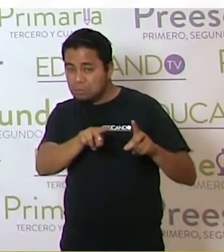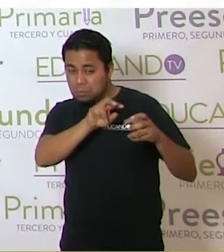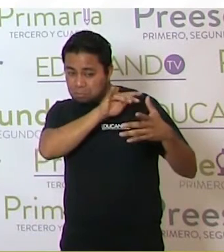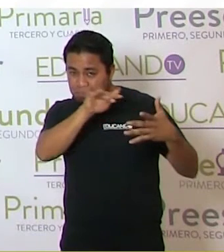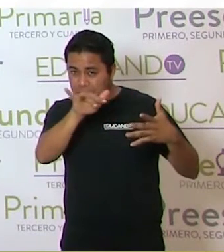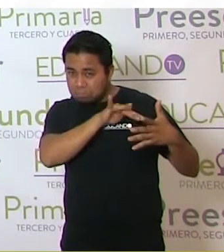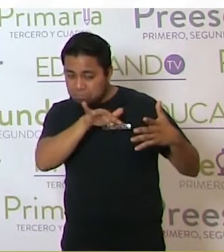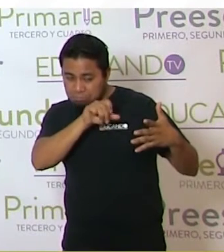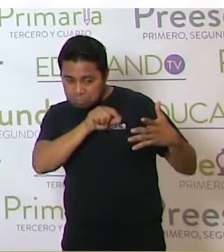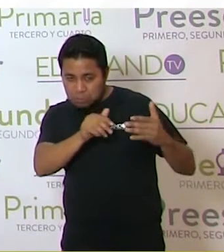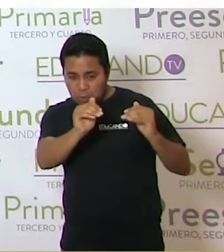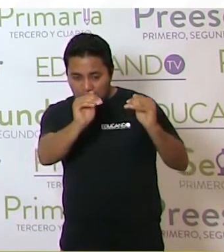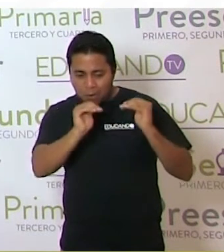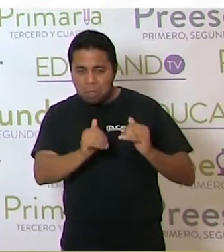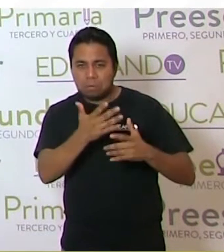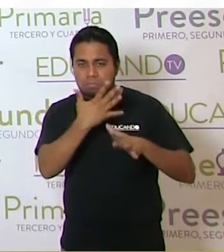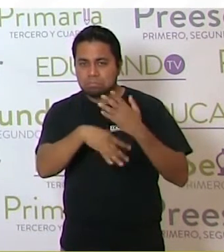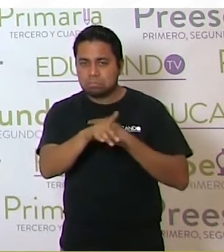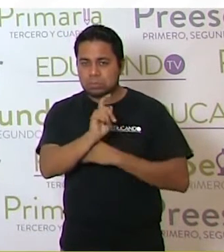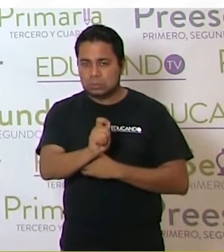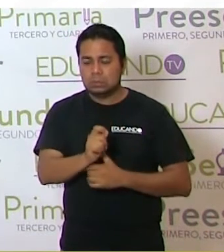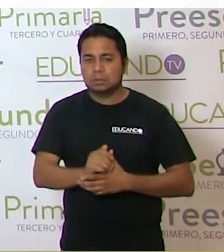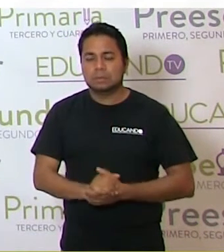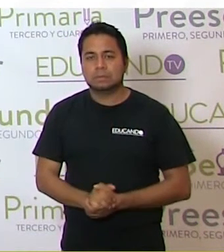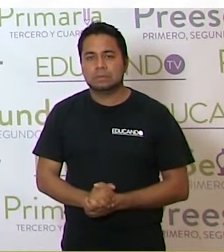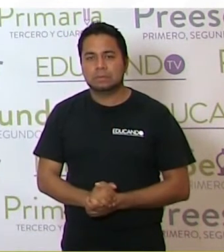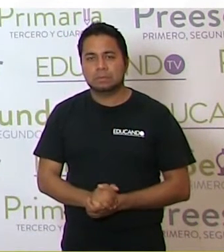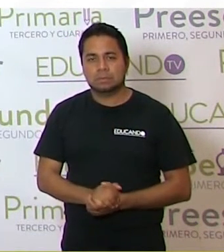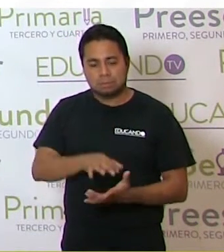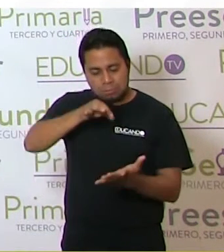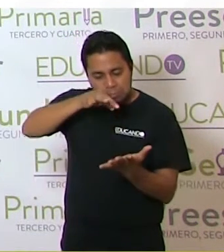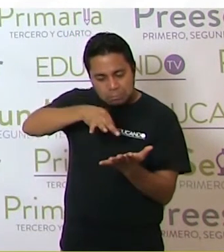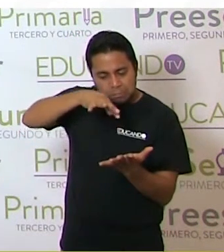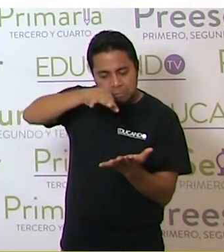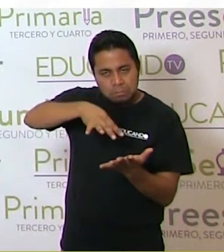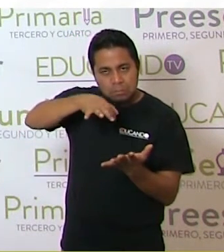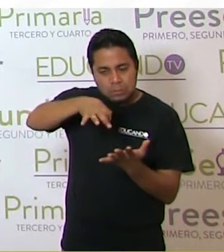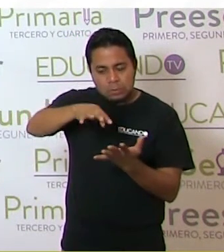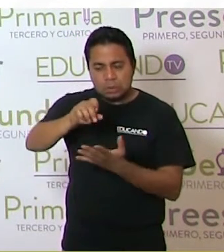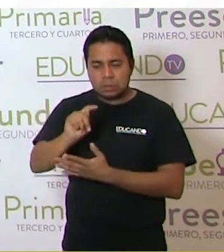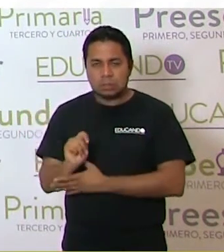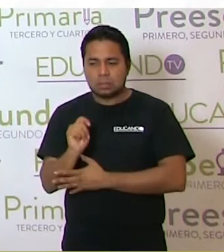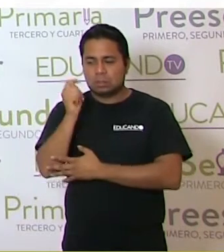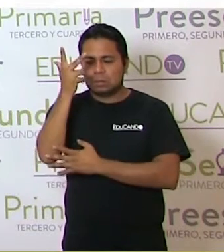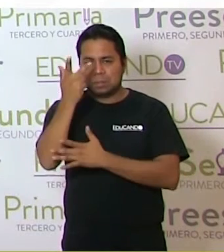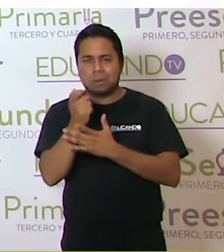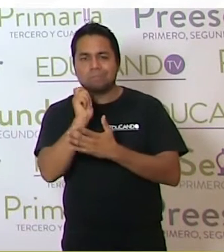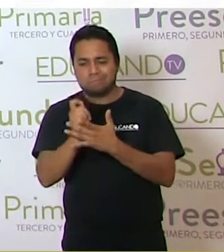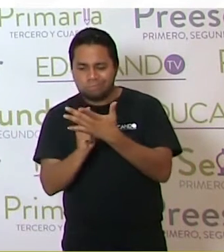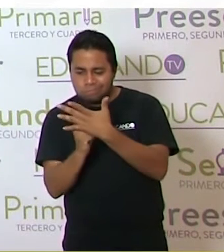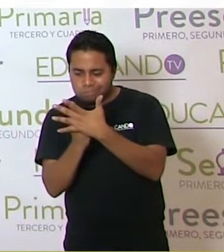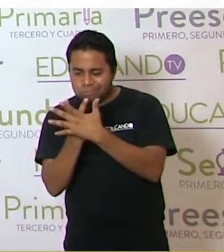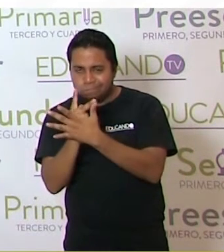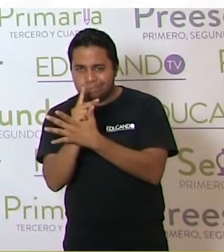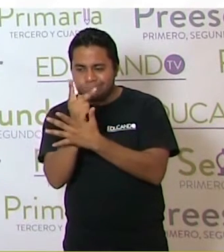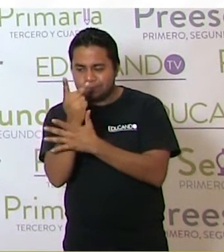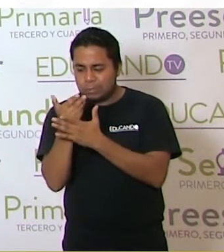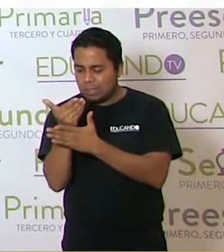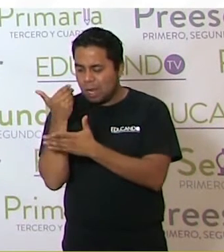ahora nos dice los cultivos biotecnológicos son plantas que han sido genéticamente